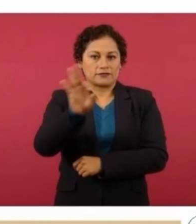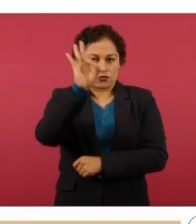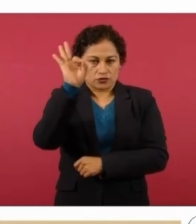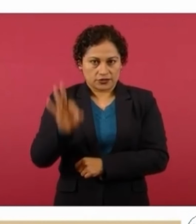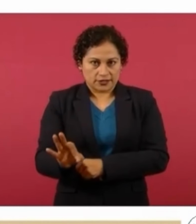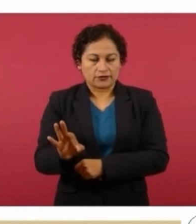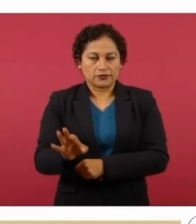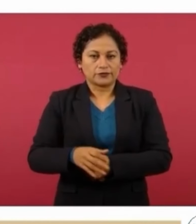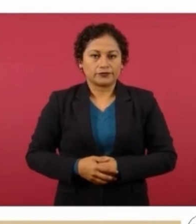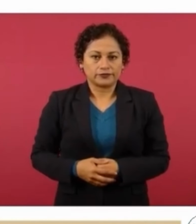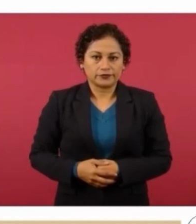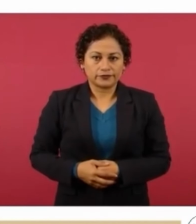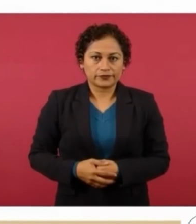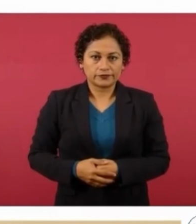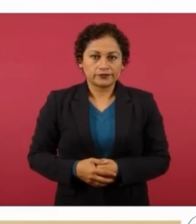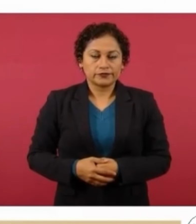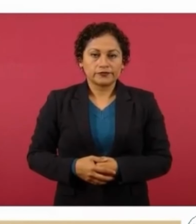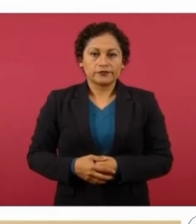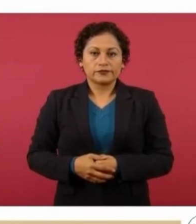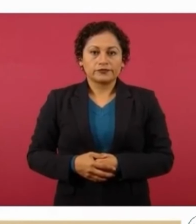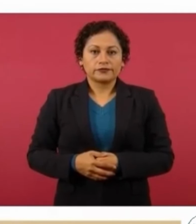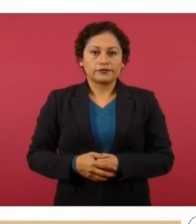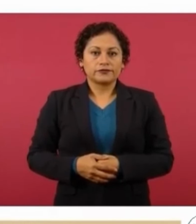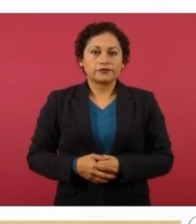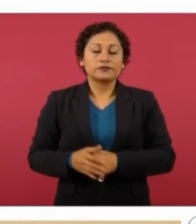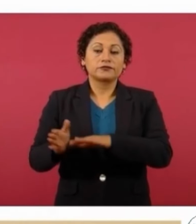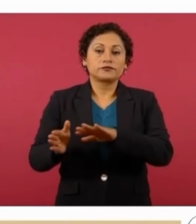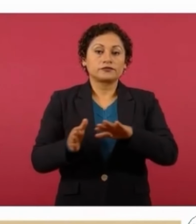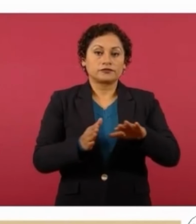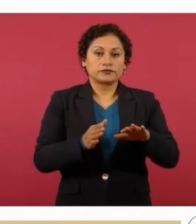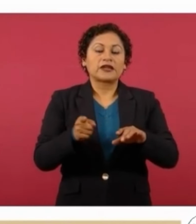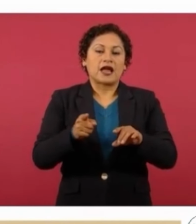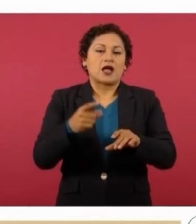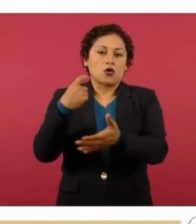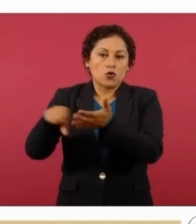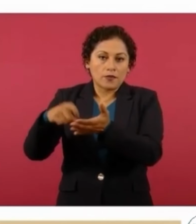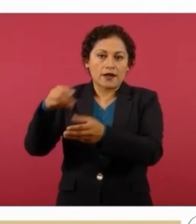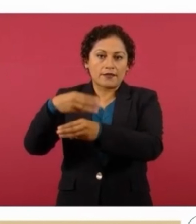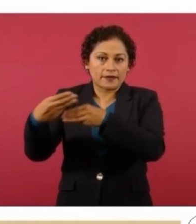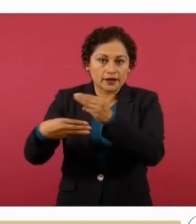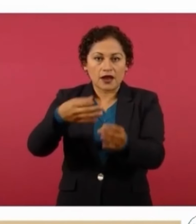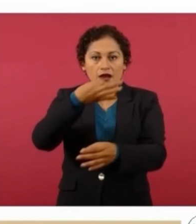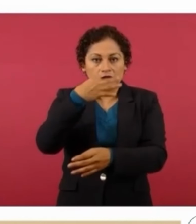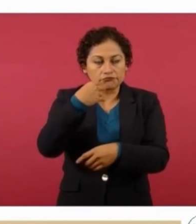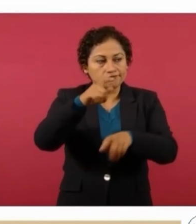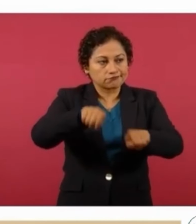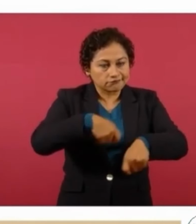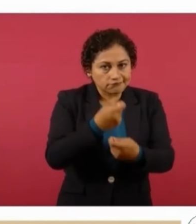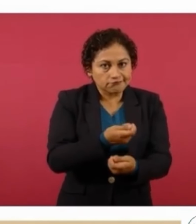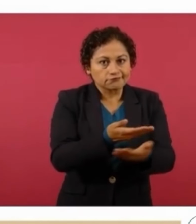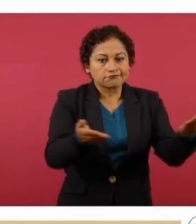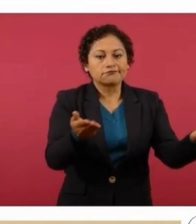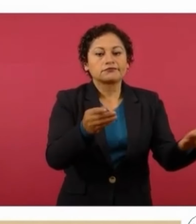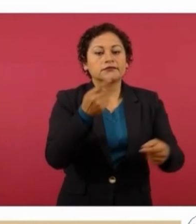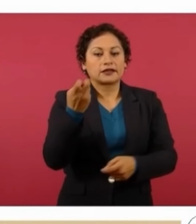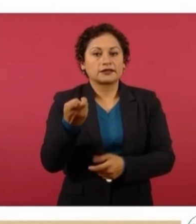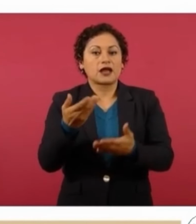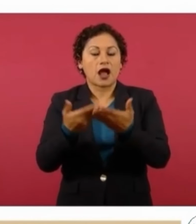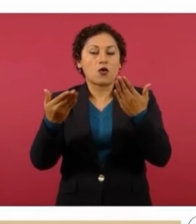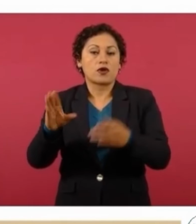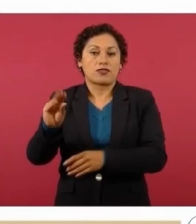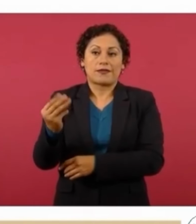que se han atendido. Y en el caso de abasto también pasamos de un 81% de recetas surtidas a ya